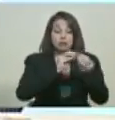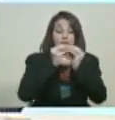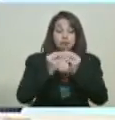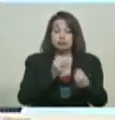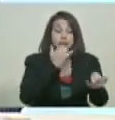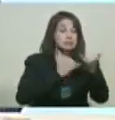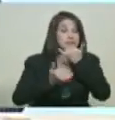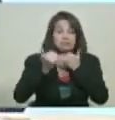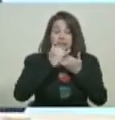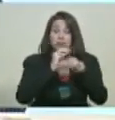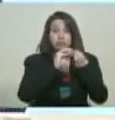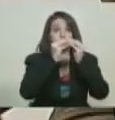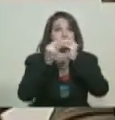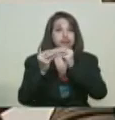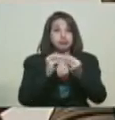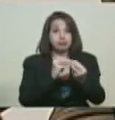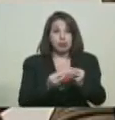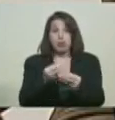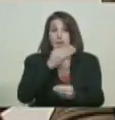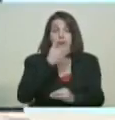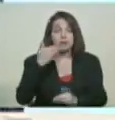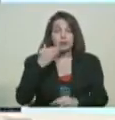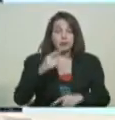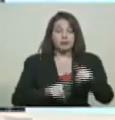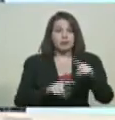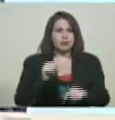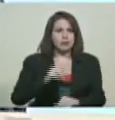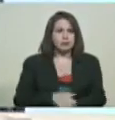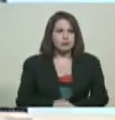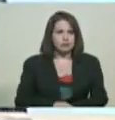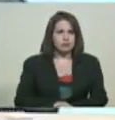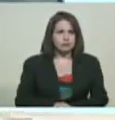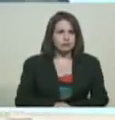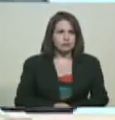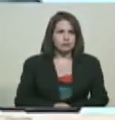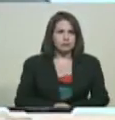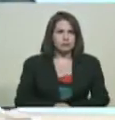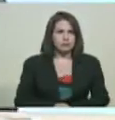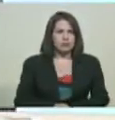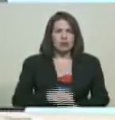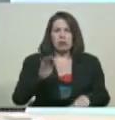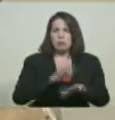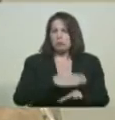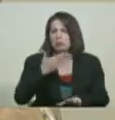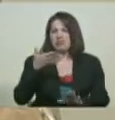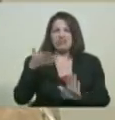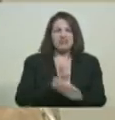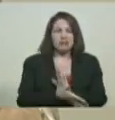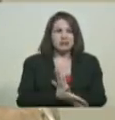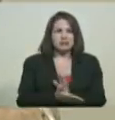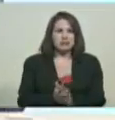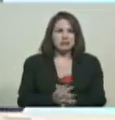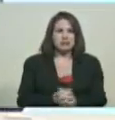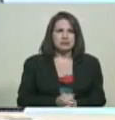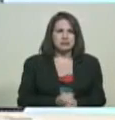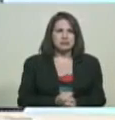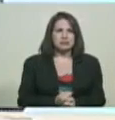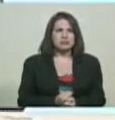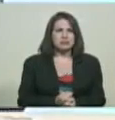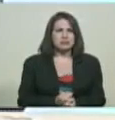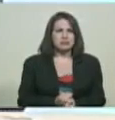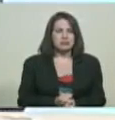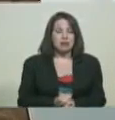mal y al lado de la crítica la autocrítica el por qué está así y al lado de la crítica y la autocrítica